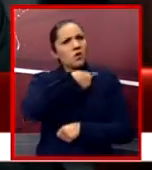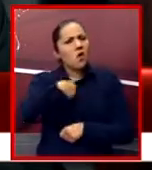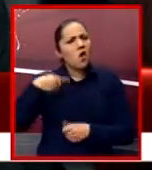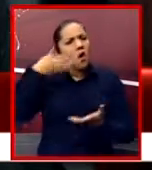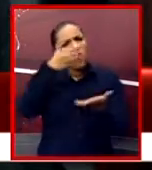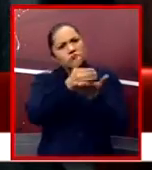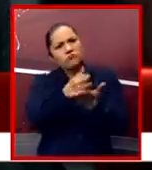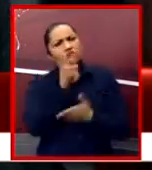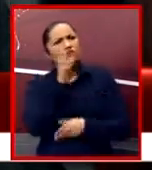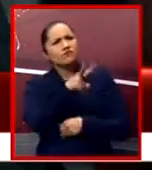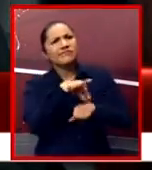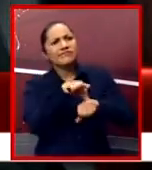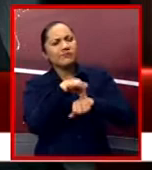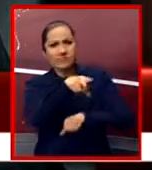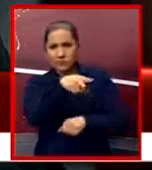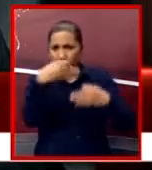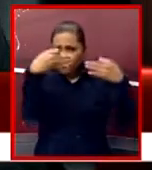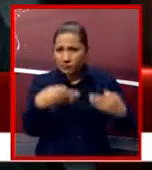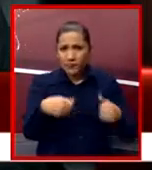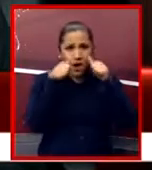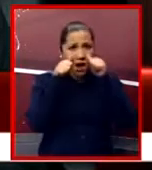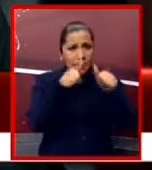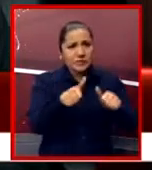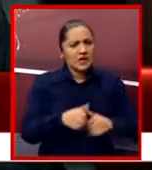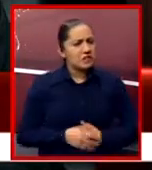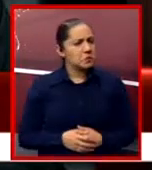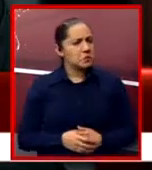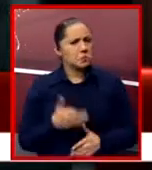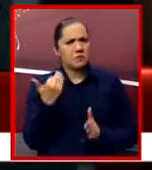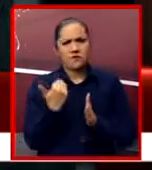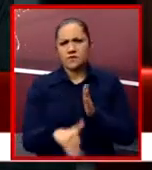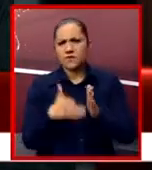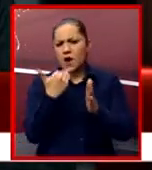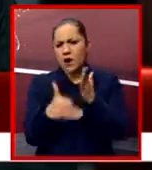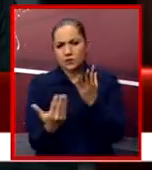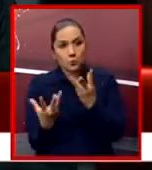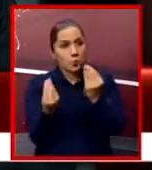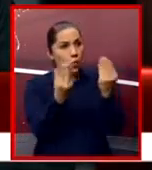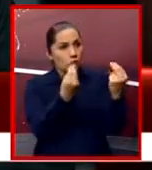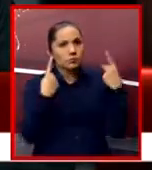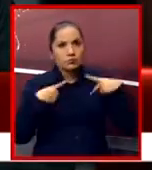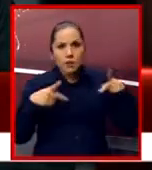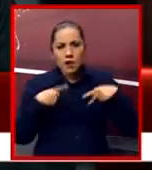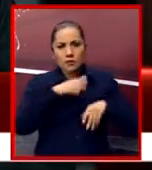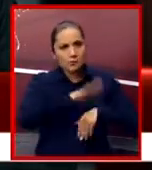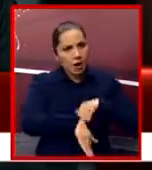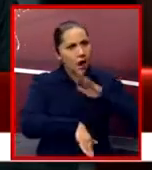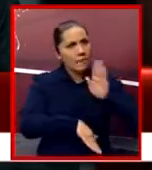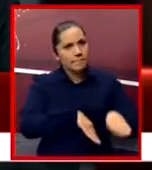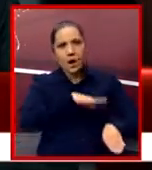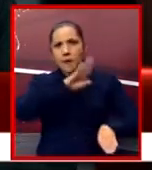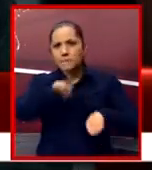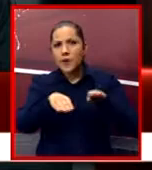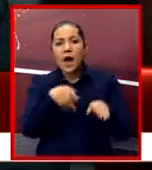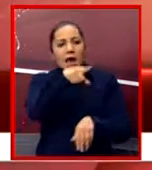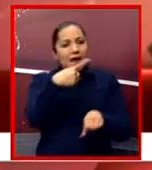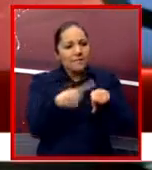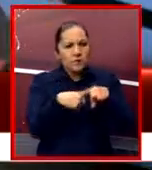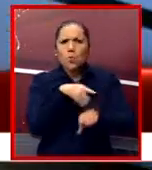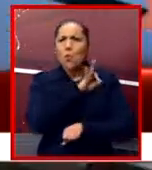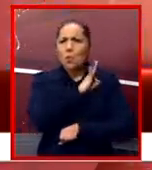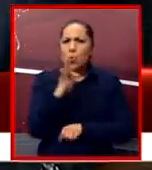hay muchas deficiencias. Se sigue muriendo gente, señor secretario, de enfermedades